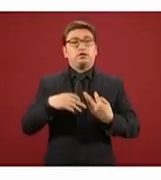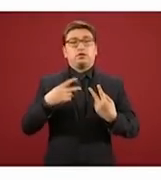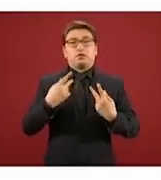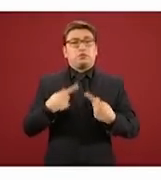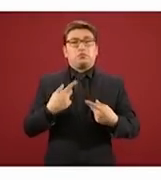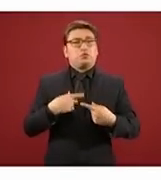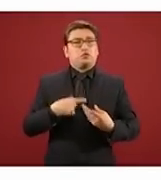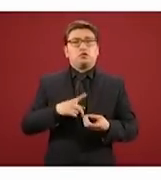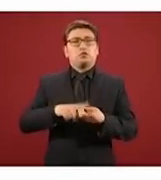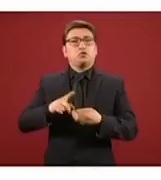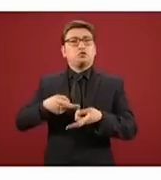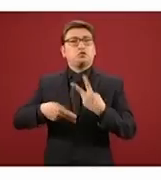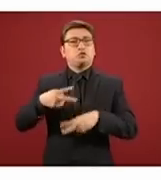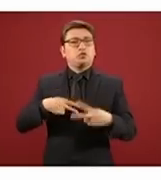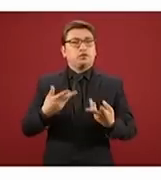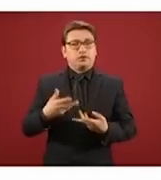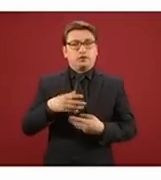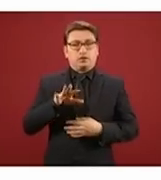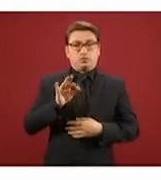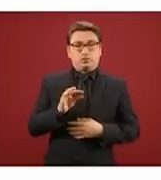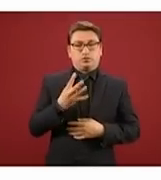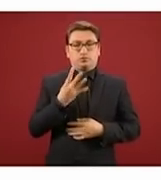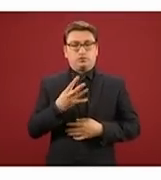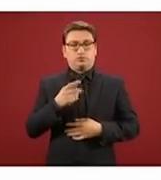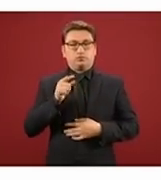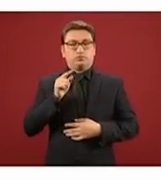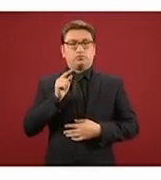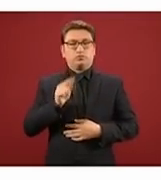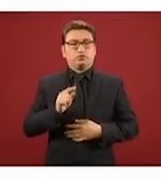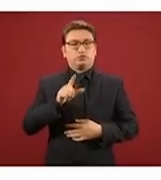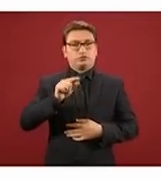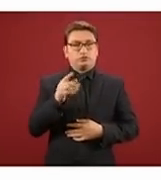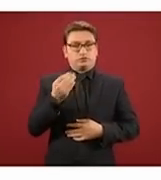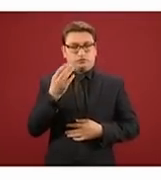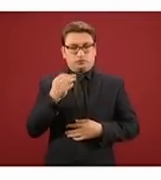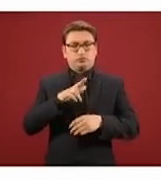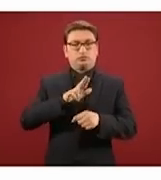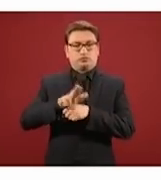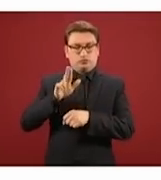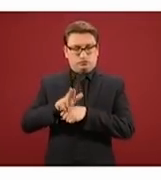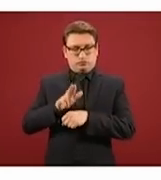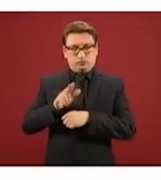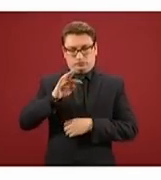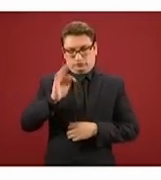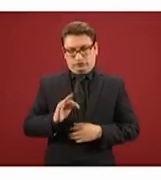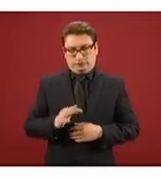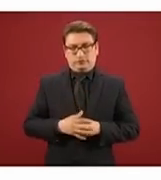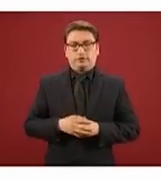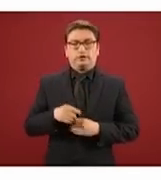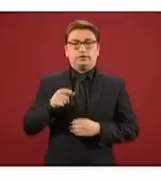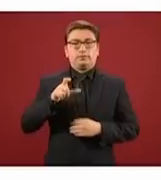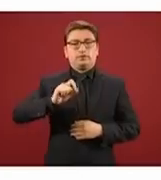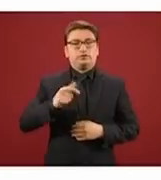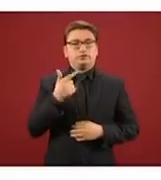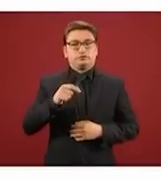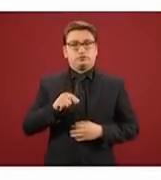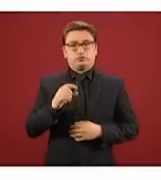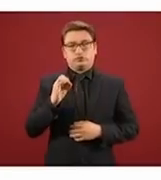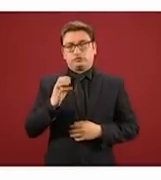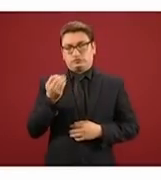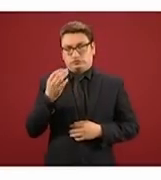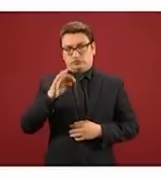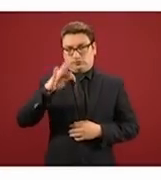estas cifras es el 44 puntos 79 por ciento de honduras 27 puntos 0